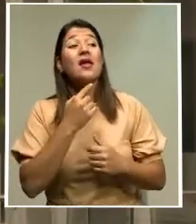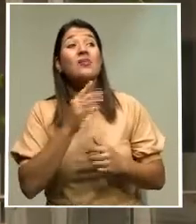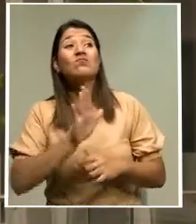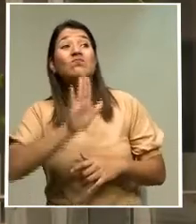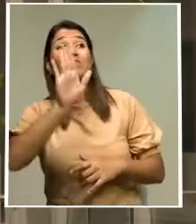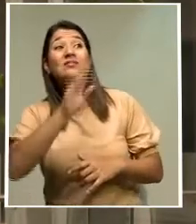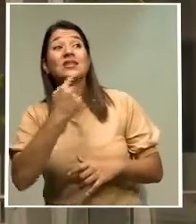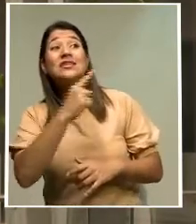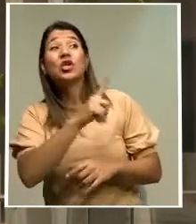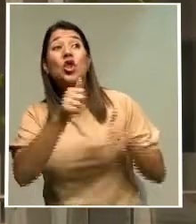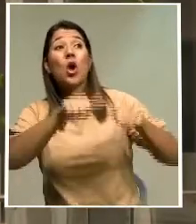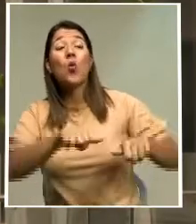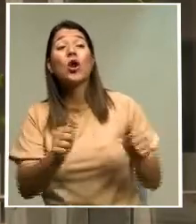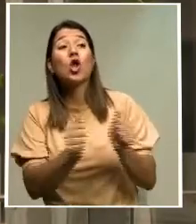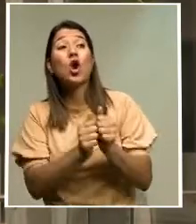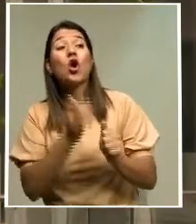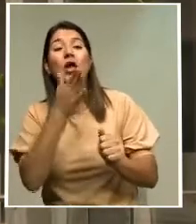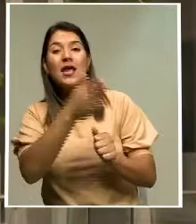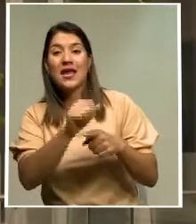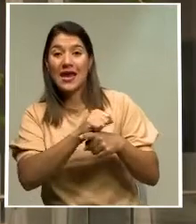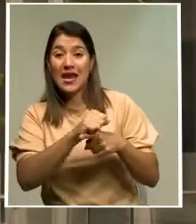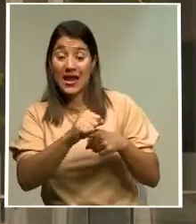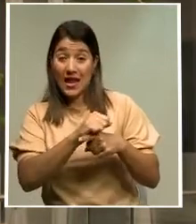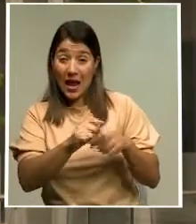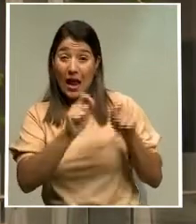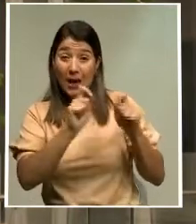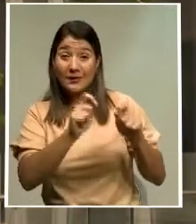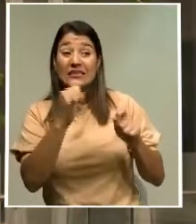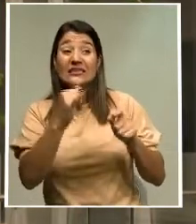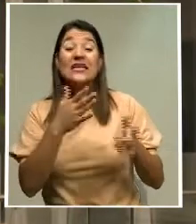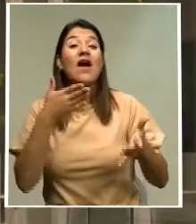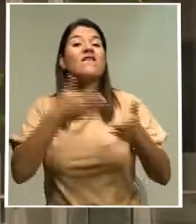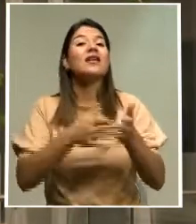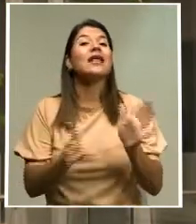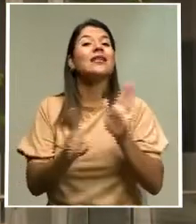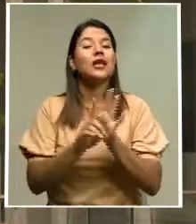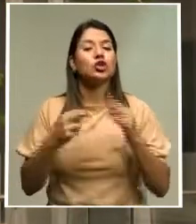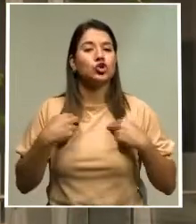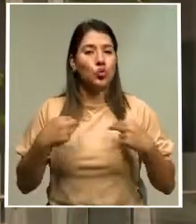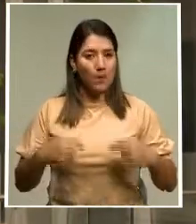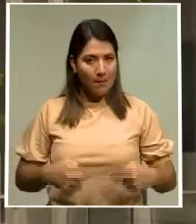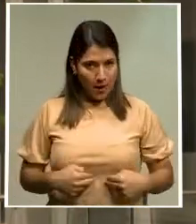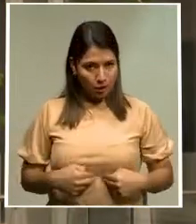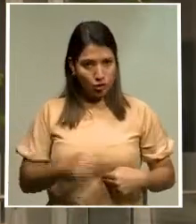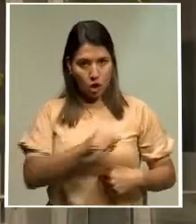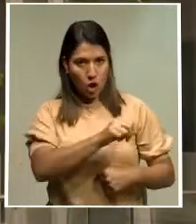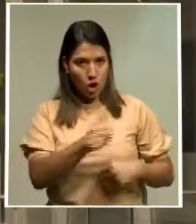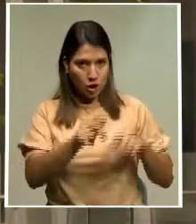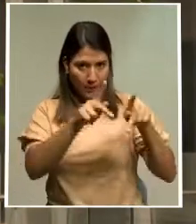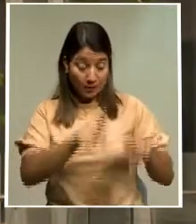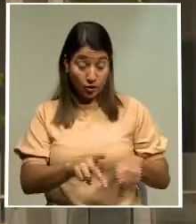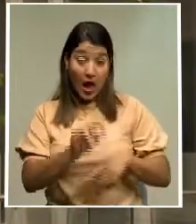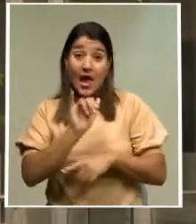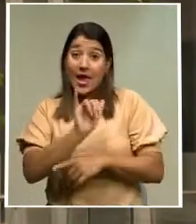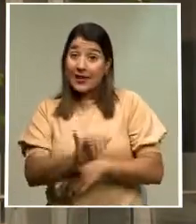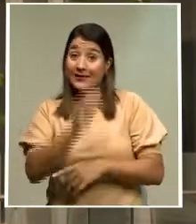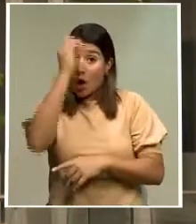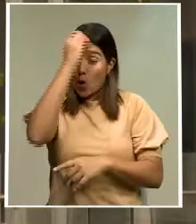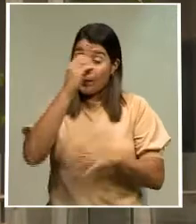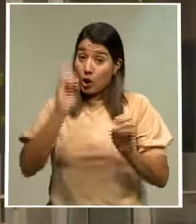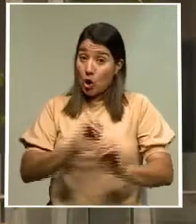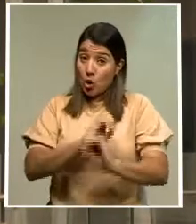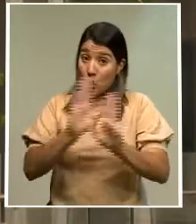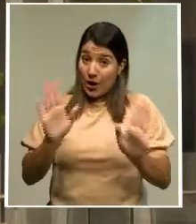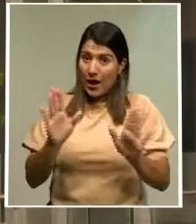está violentando los derechos humanos de algunas otras personas. Esta ha sido la posición clara y ya durante varios días y